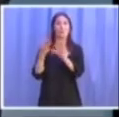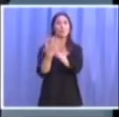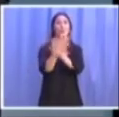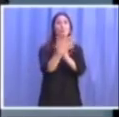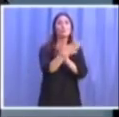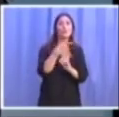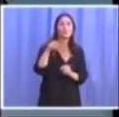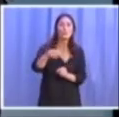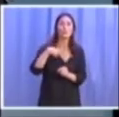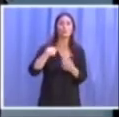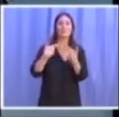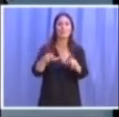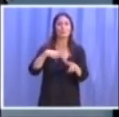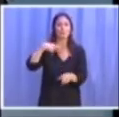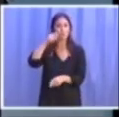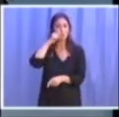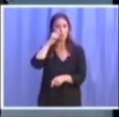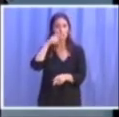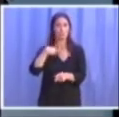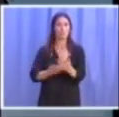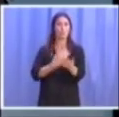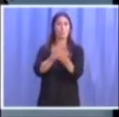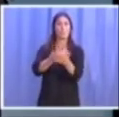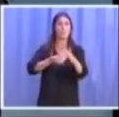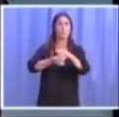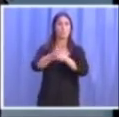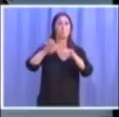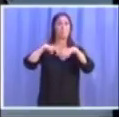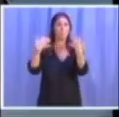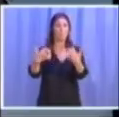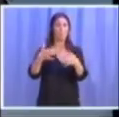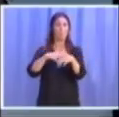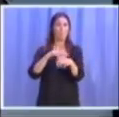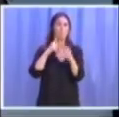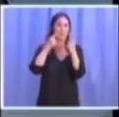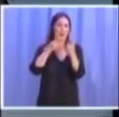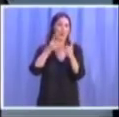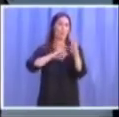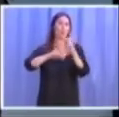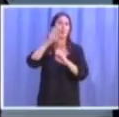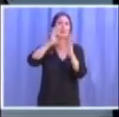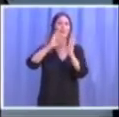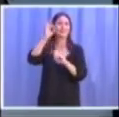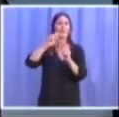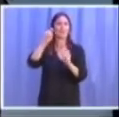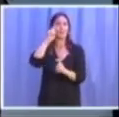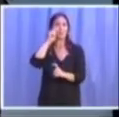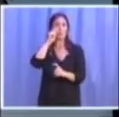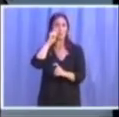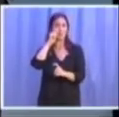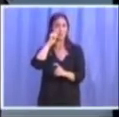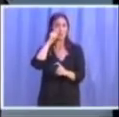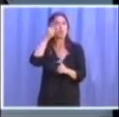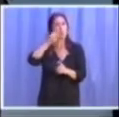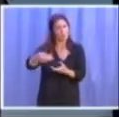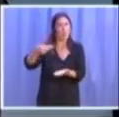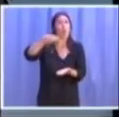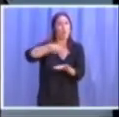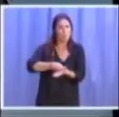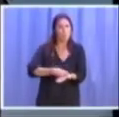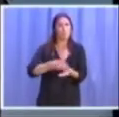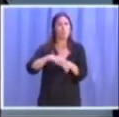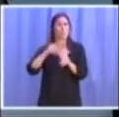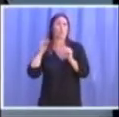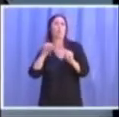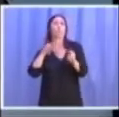que hay que regular el sector turístico. Nosotros llevamos a pleno una moción para poner una tasa turística, que quienes nos visitan aporten también por el